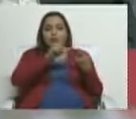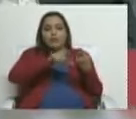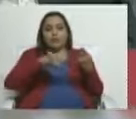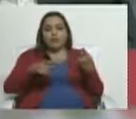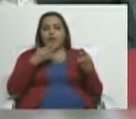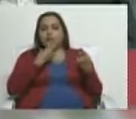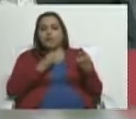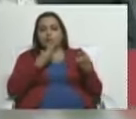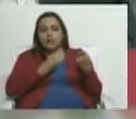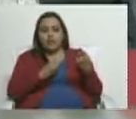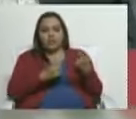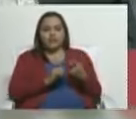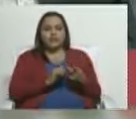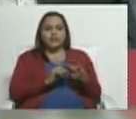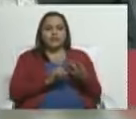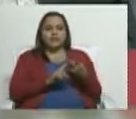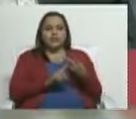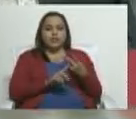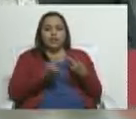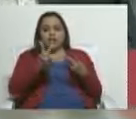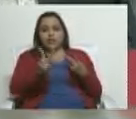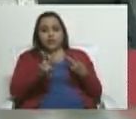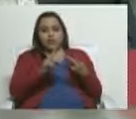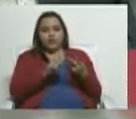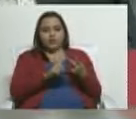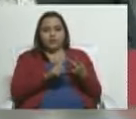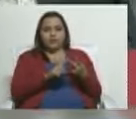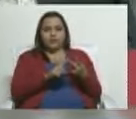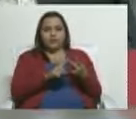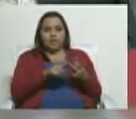caso del fascismo alemán. Dos,